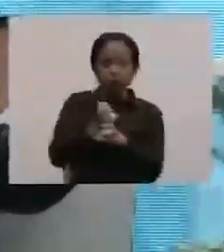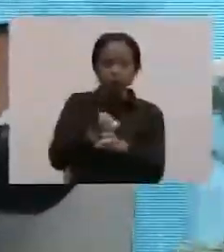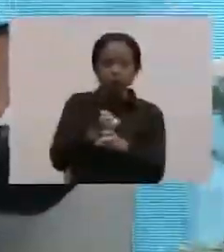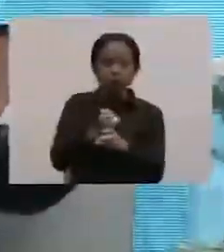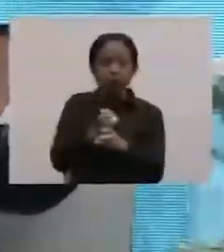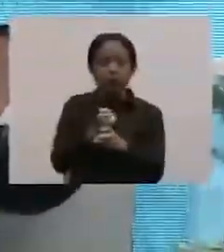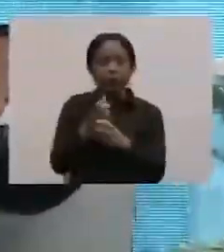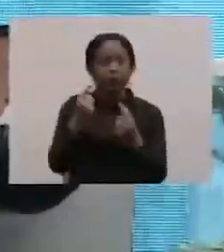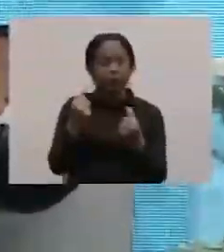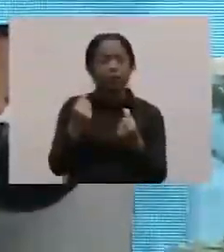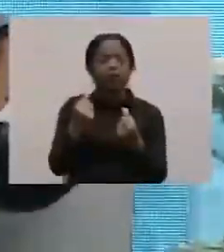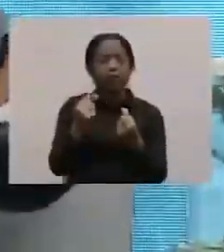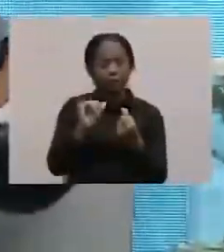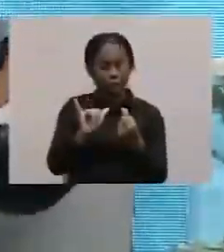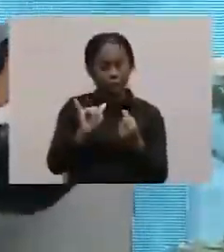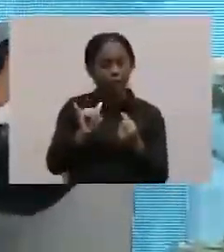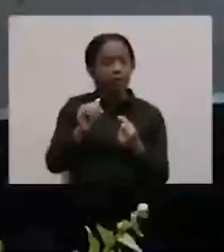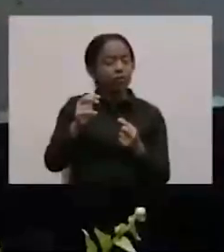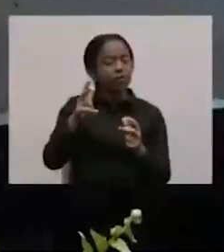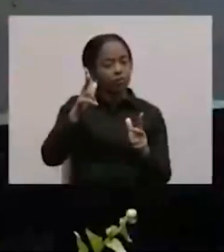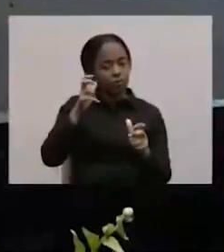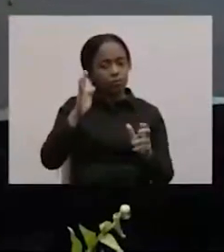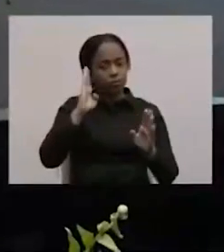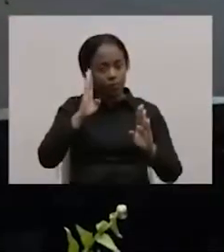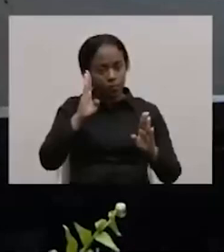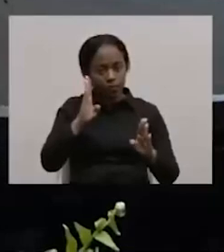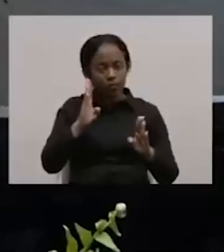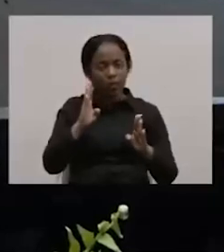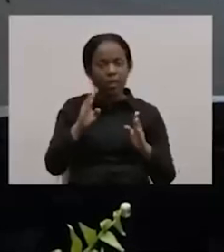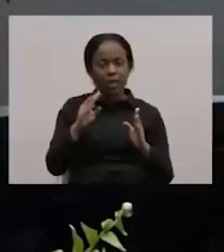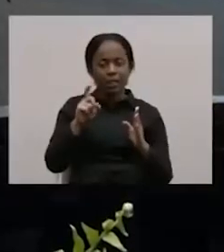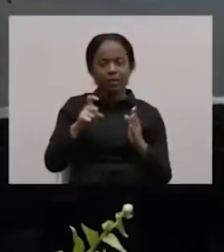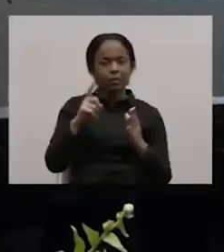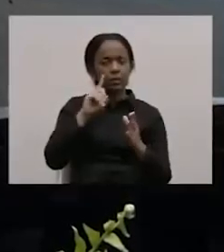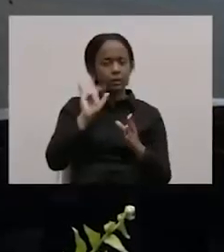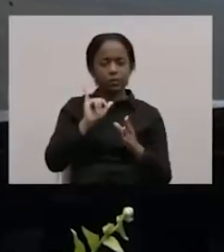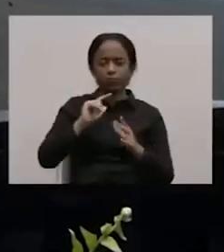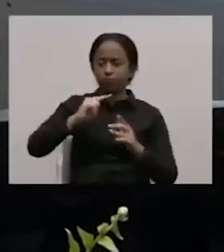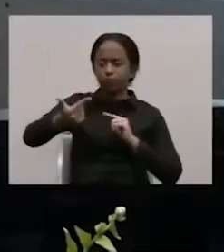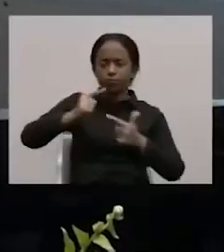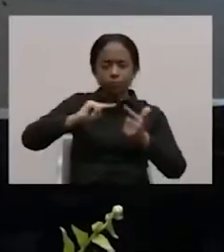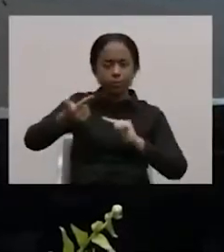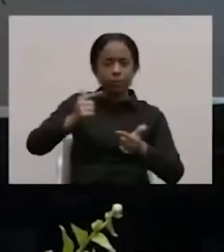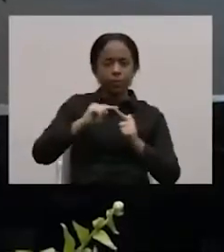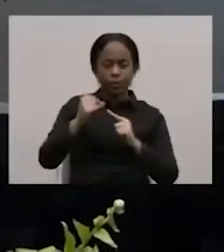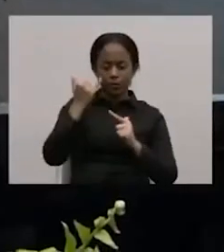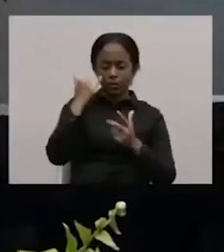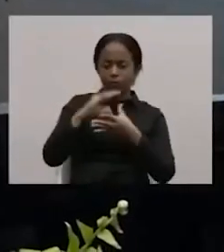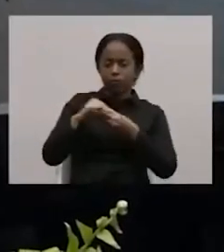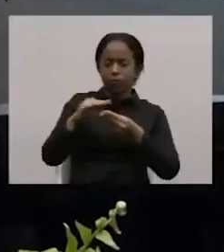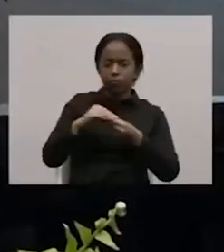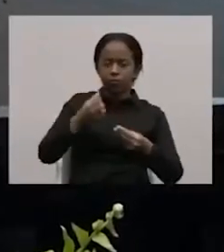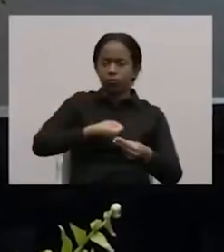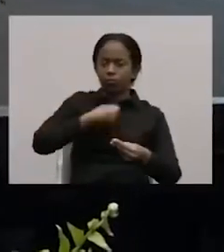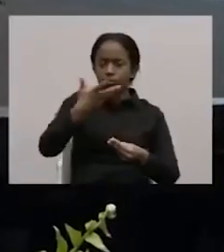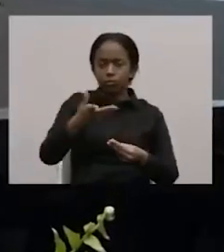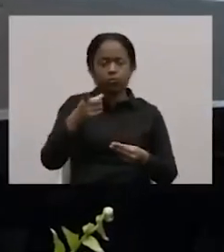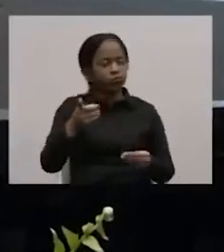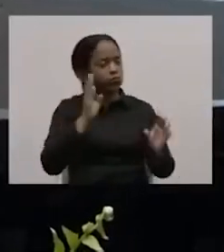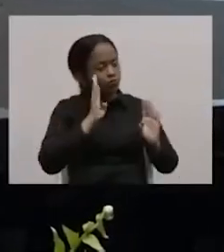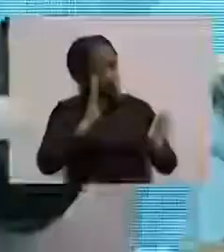feedback, o sea, que se produzca esa interacción entre emisor y receptor, podamos realmente nosotros tener un